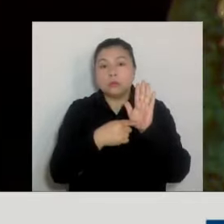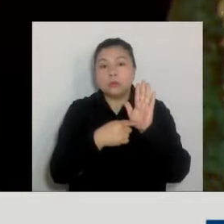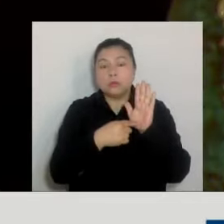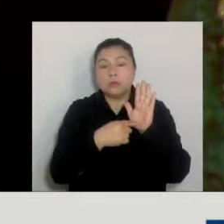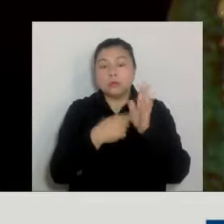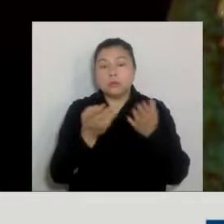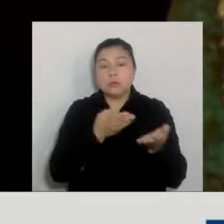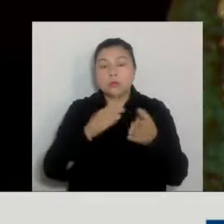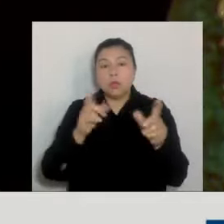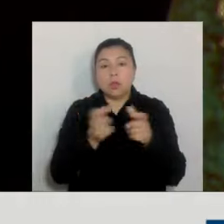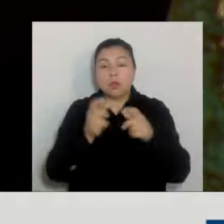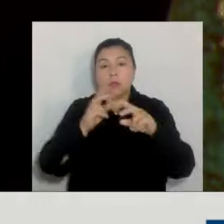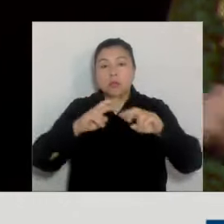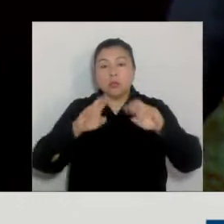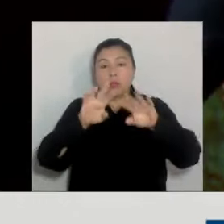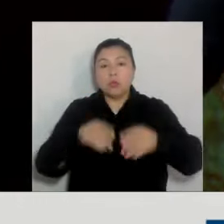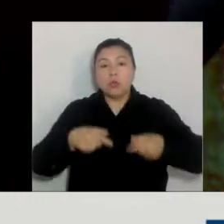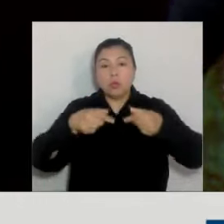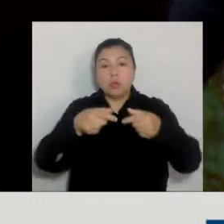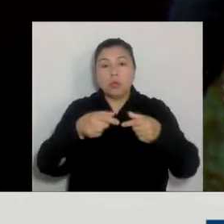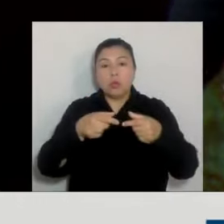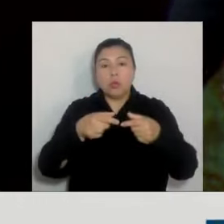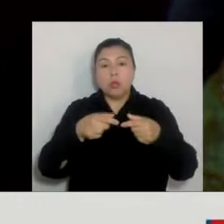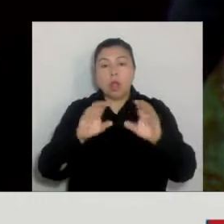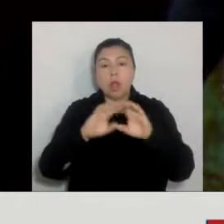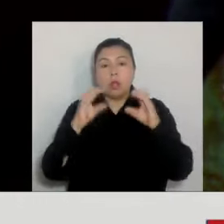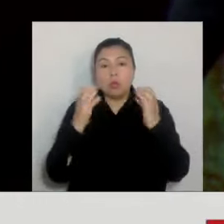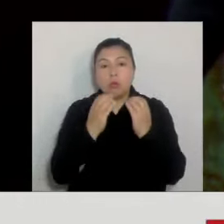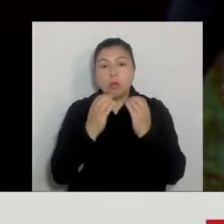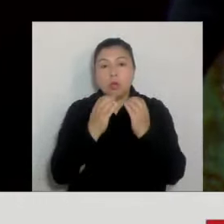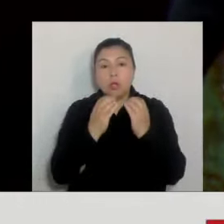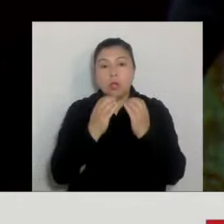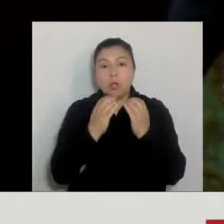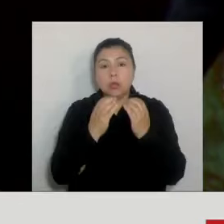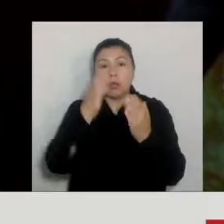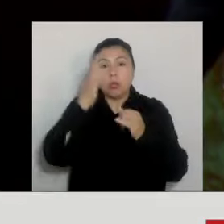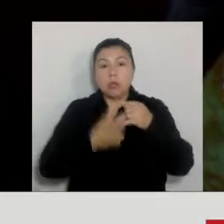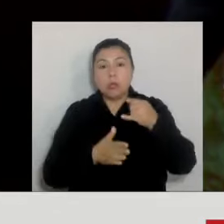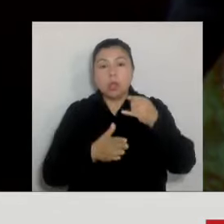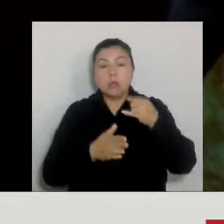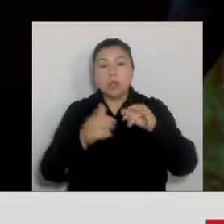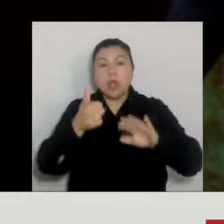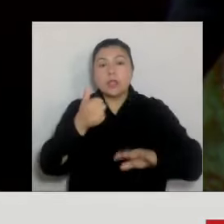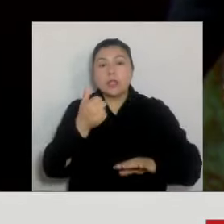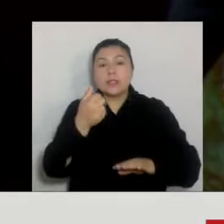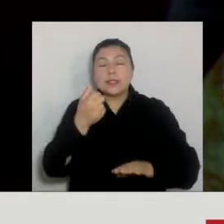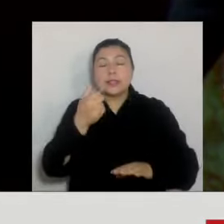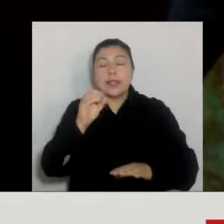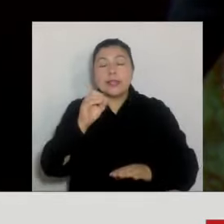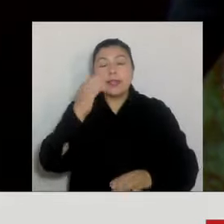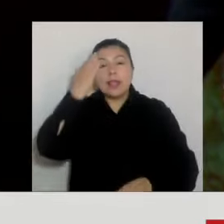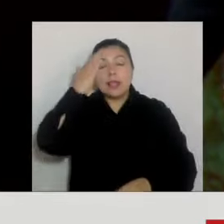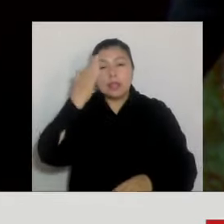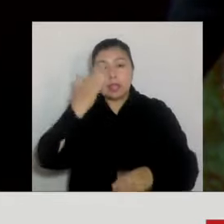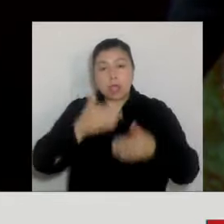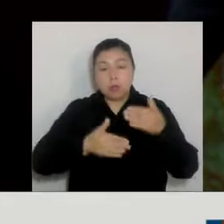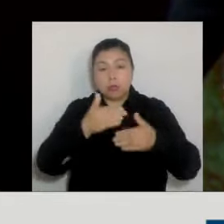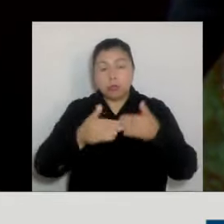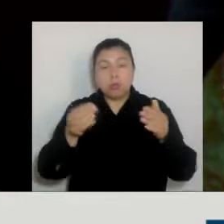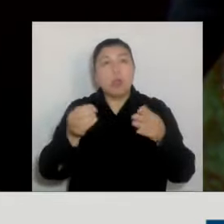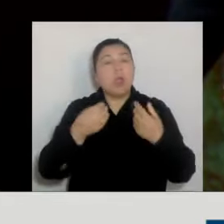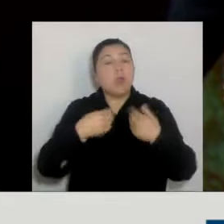comisión rendirá su informe en la a la corporación en un plazo no superior a 60 días pudiendo constituirse en cualquier lugar